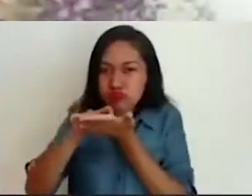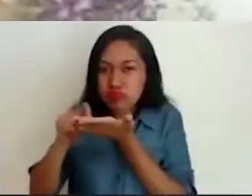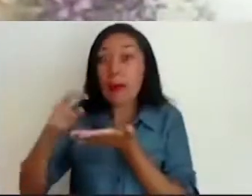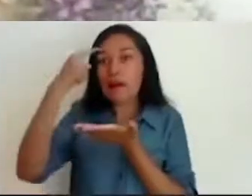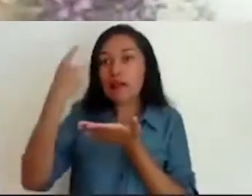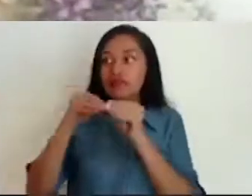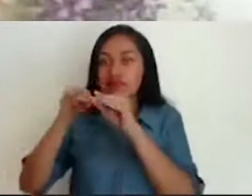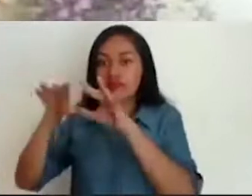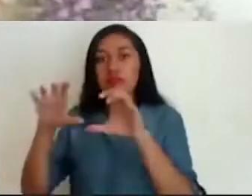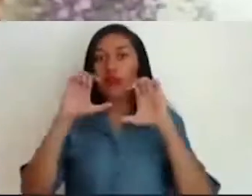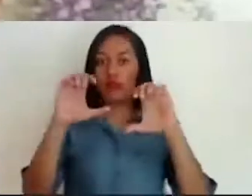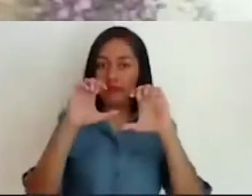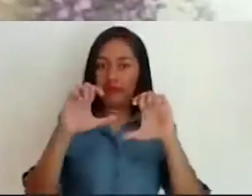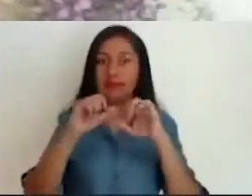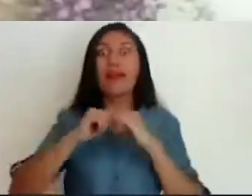sin mayor